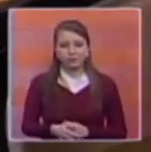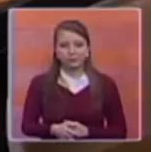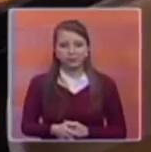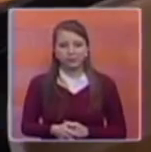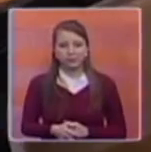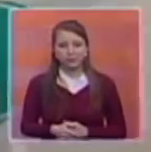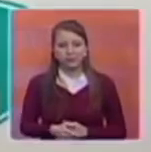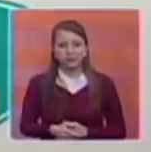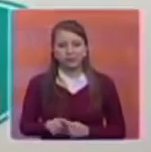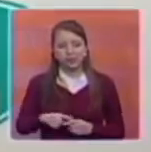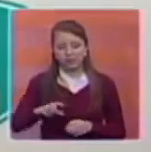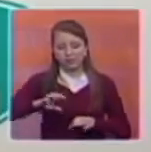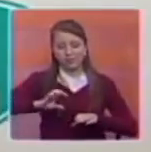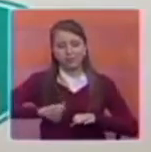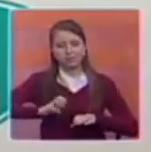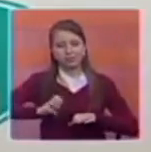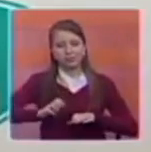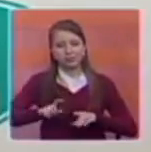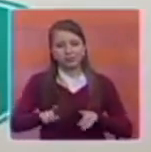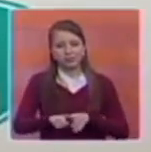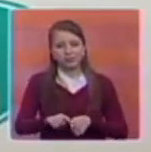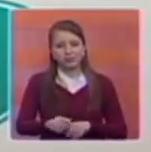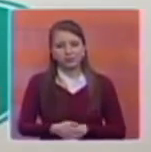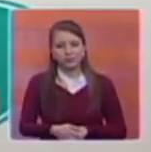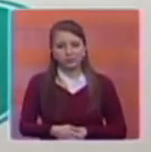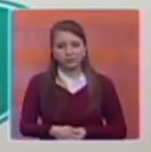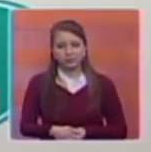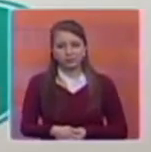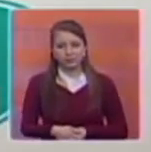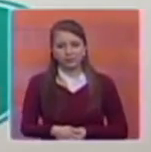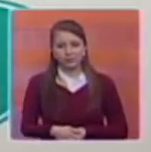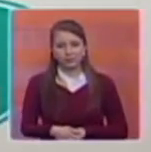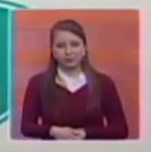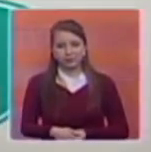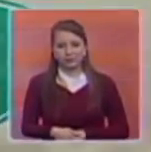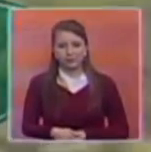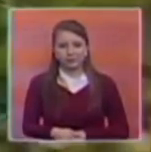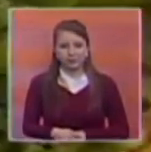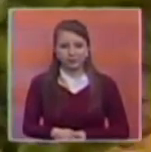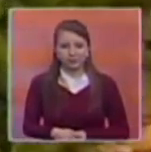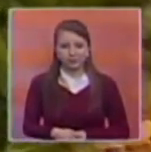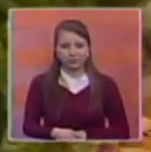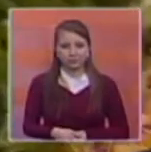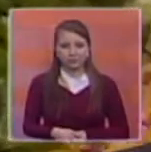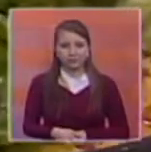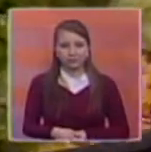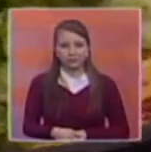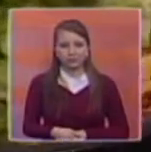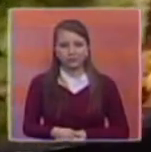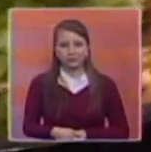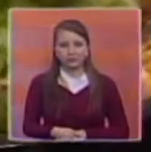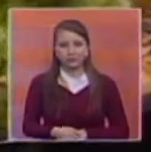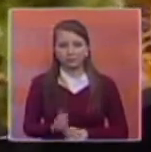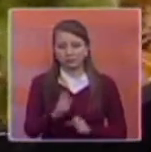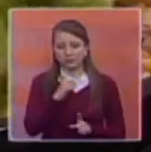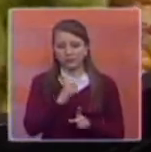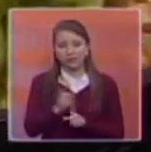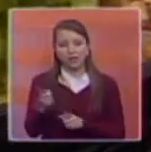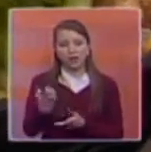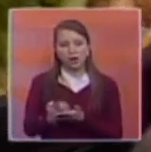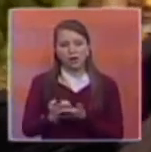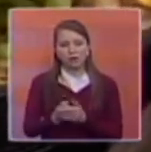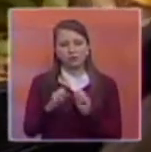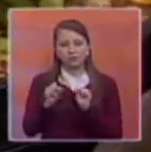Y la pimienta, como les digo, así molidita, gruesita, fresquita, en grano. Usted haga, señora, la inversión para que